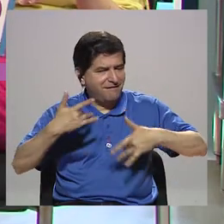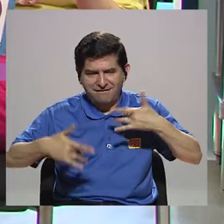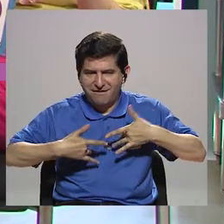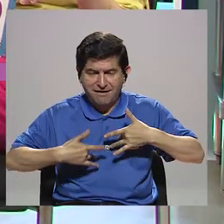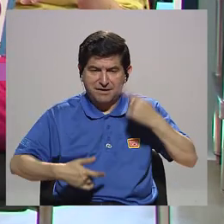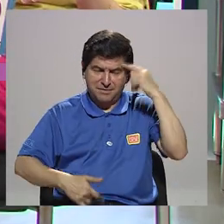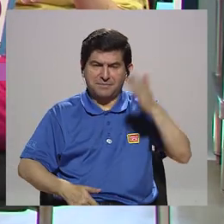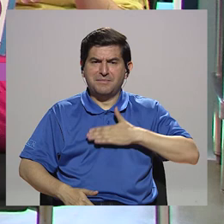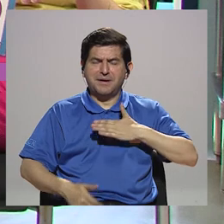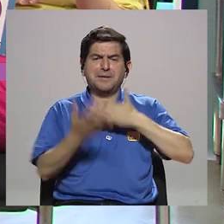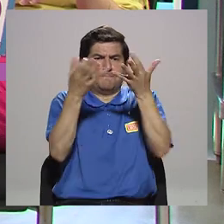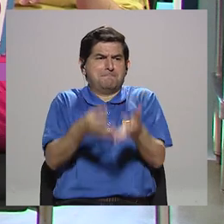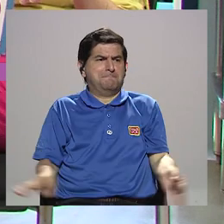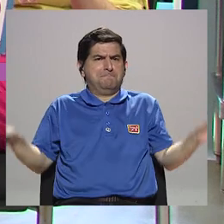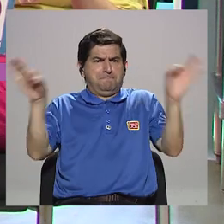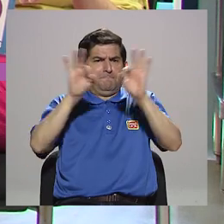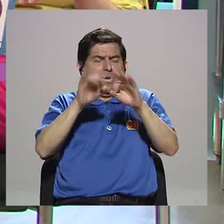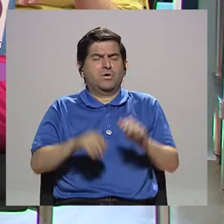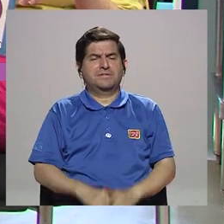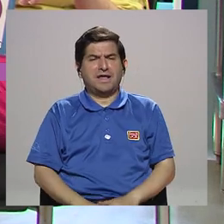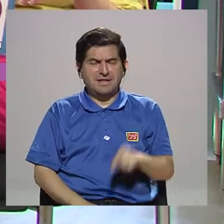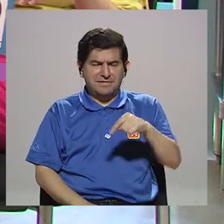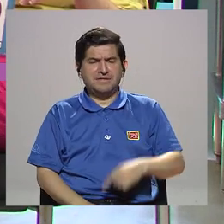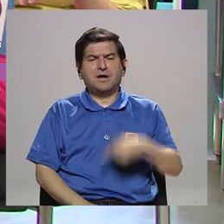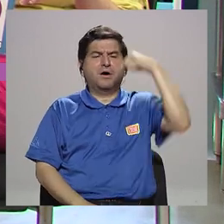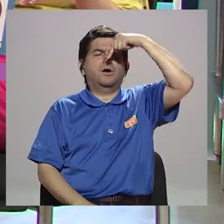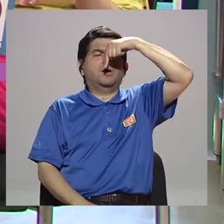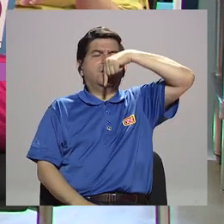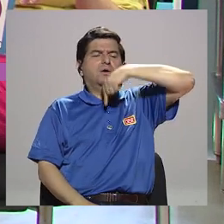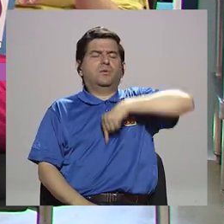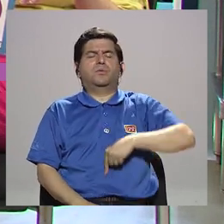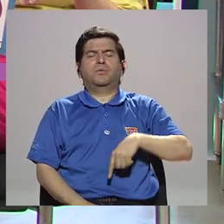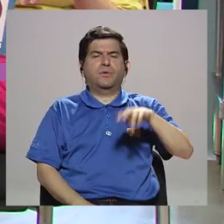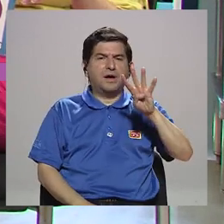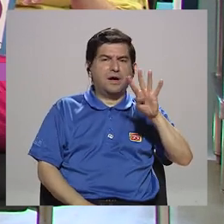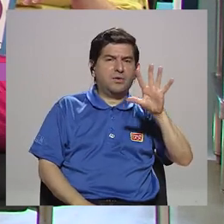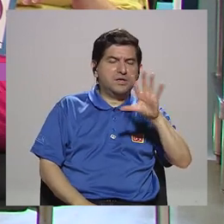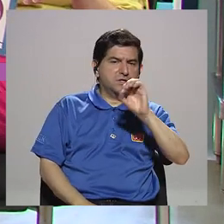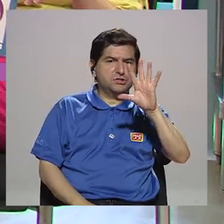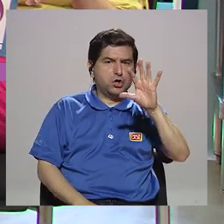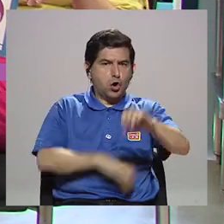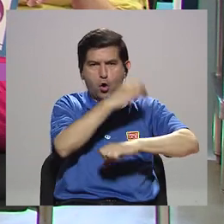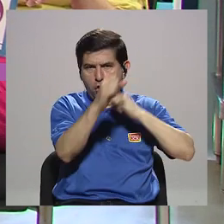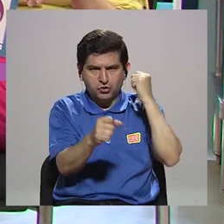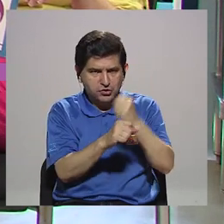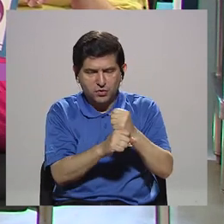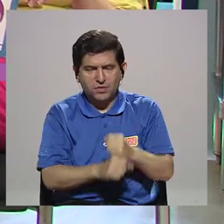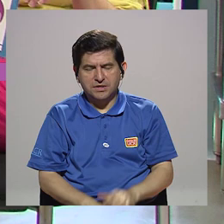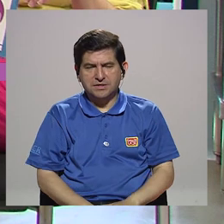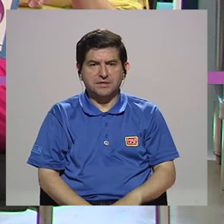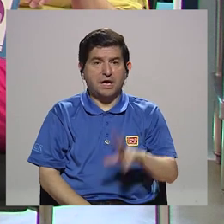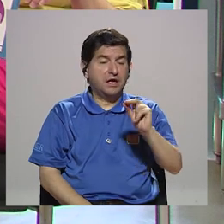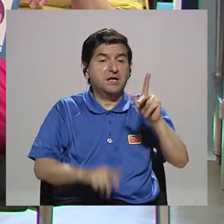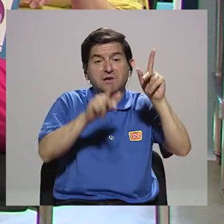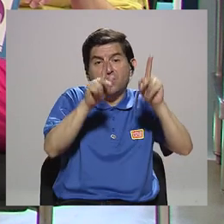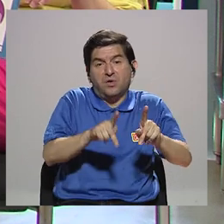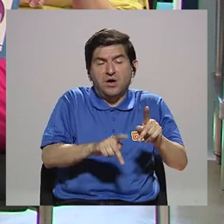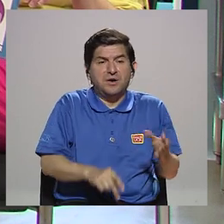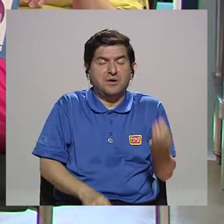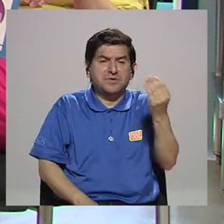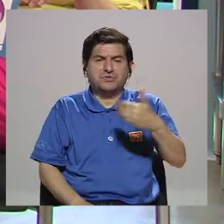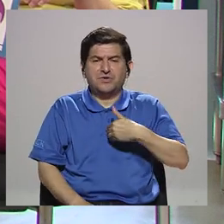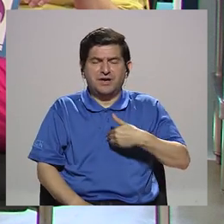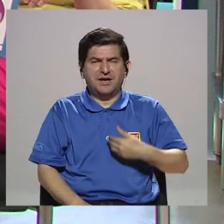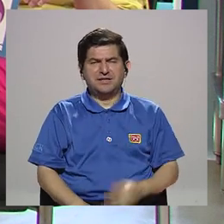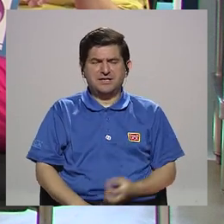síntoma, para mí es más importante hacerle una gastroscopía a los 45, 50 años de edad que hacerle a un muchacho que tiene